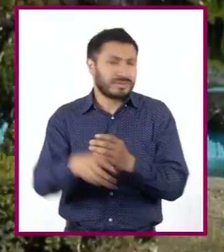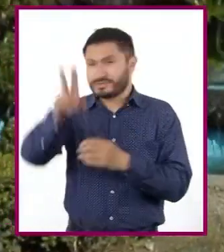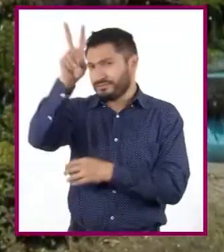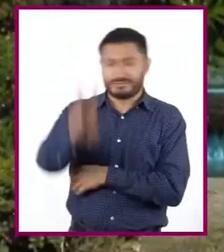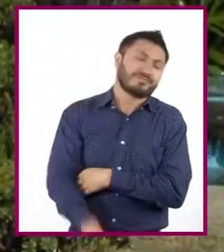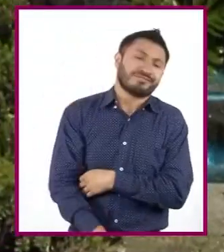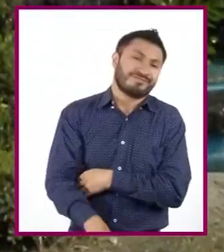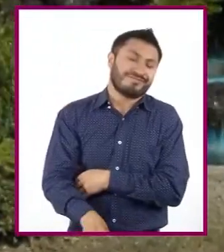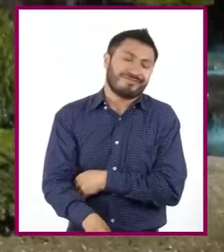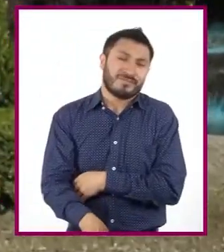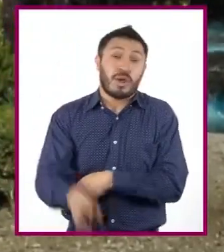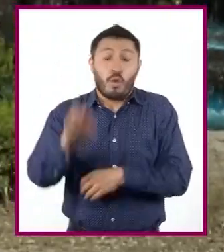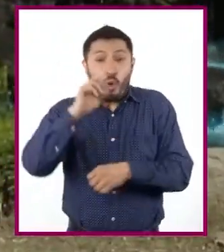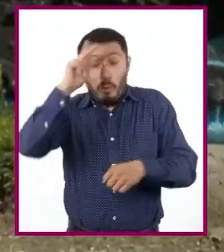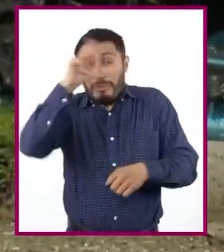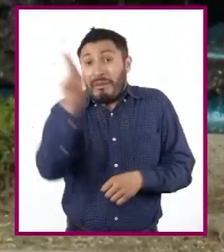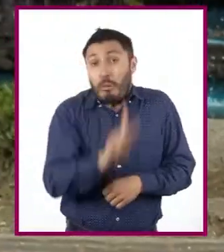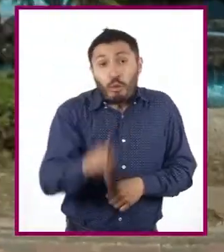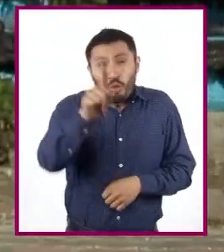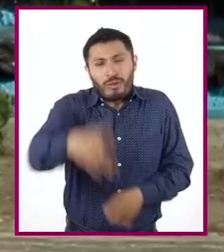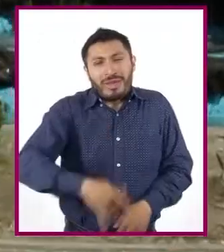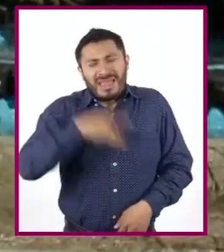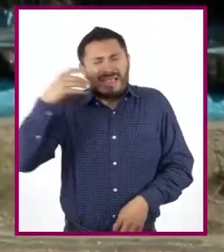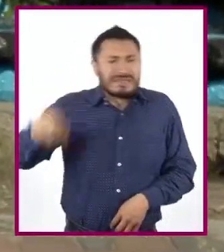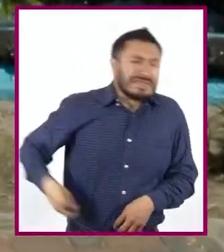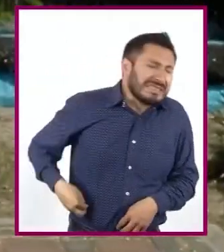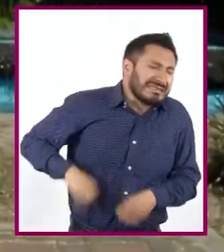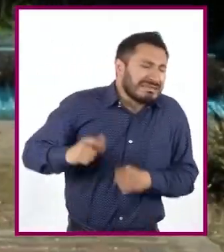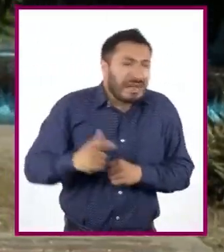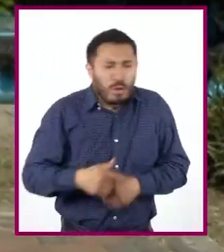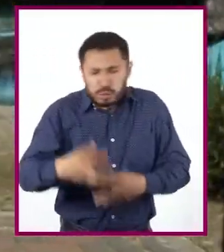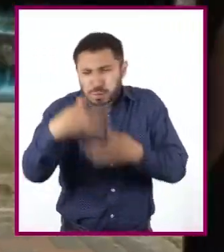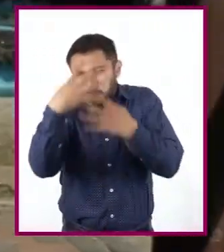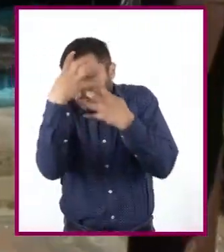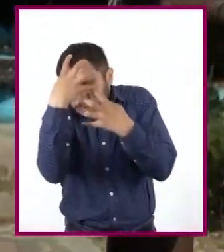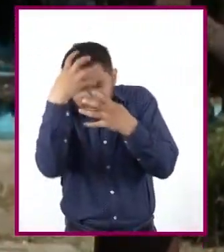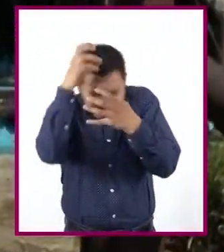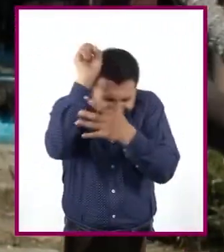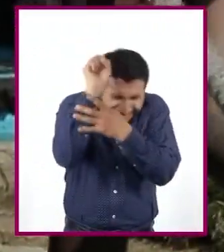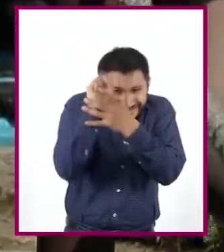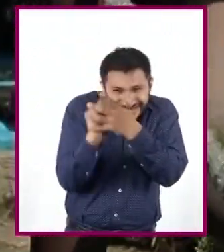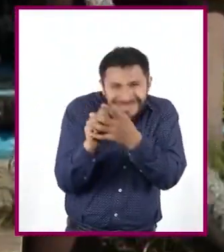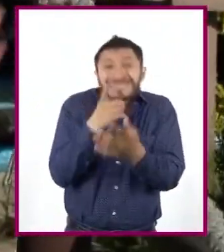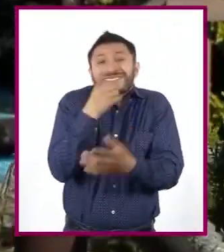Abaratar todo como cuando algo que vale mucho se vende por 2 pesos.